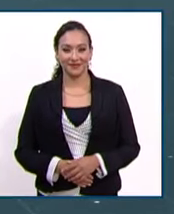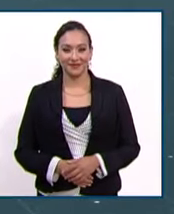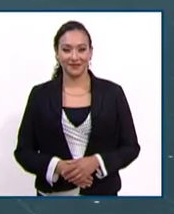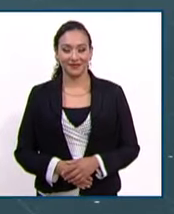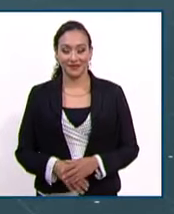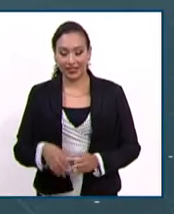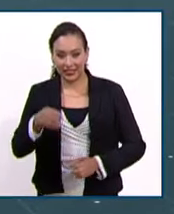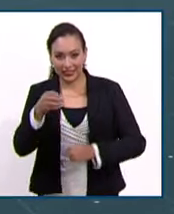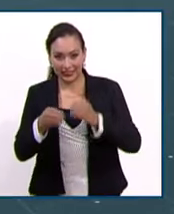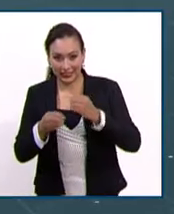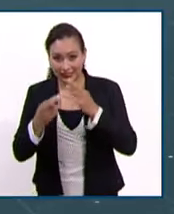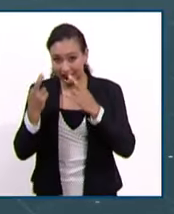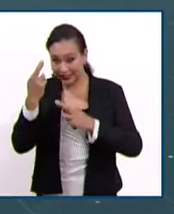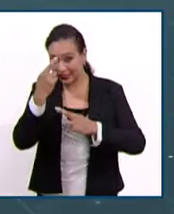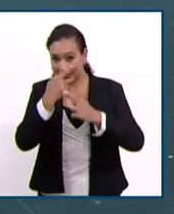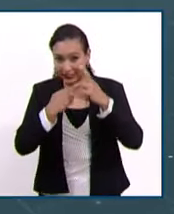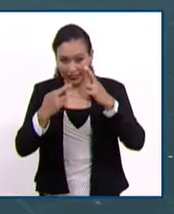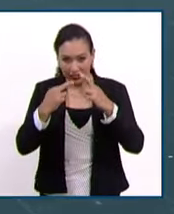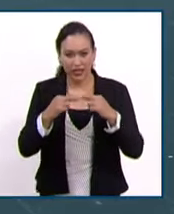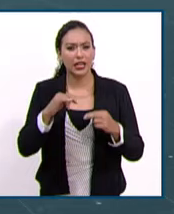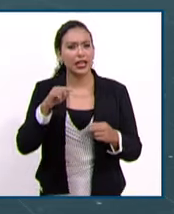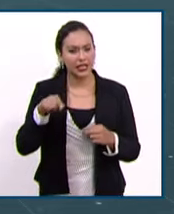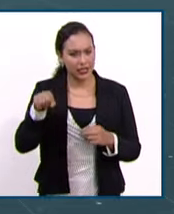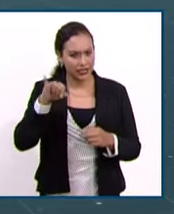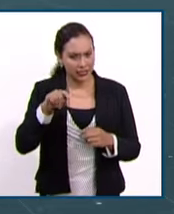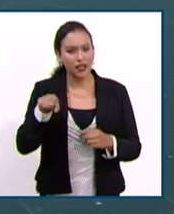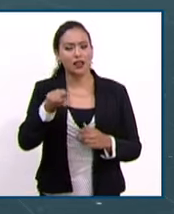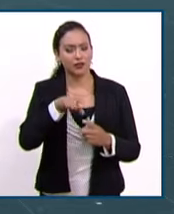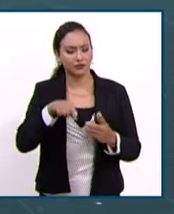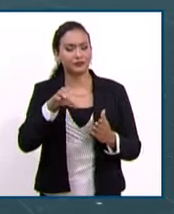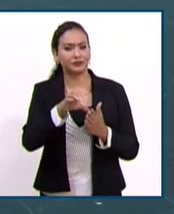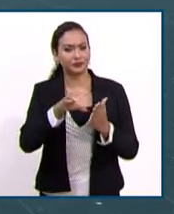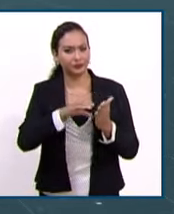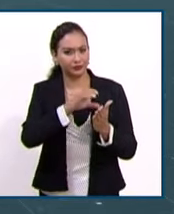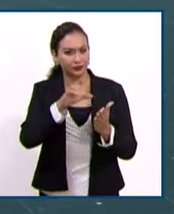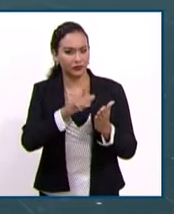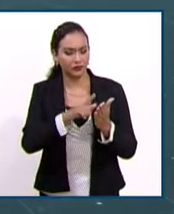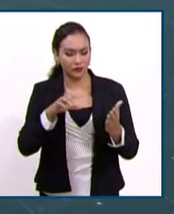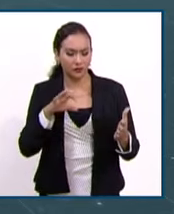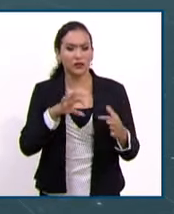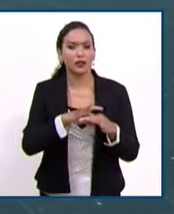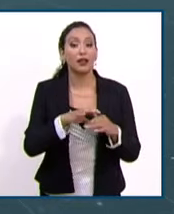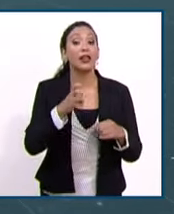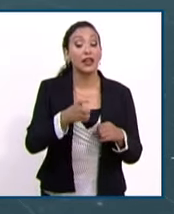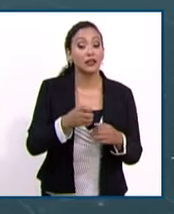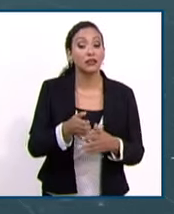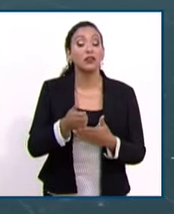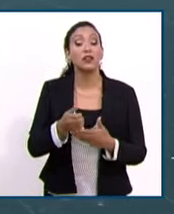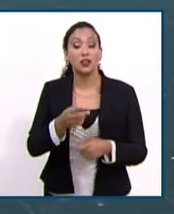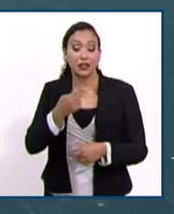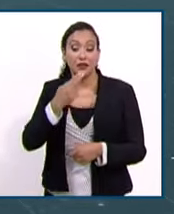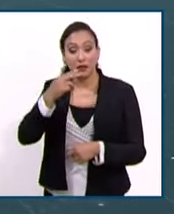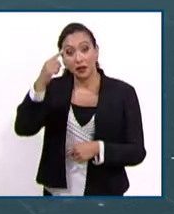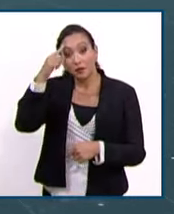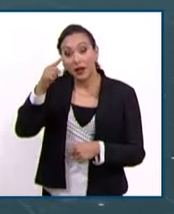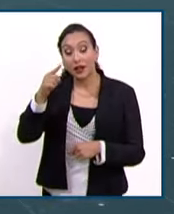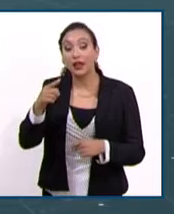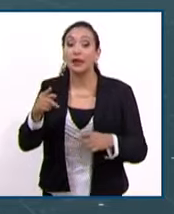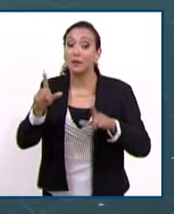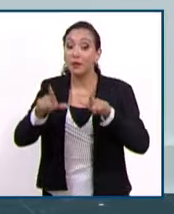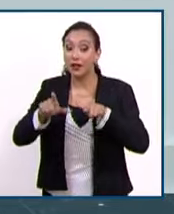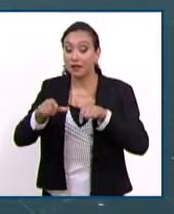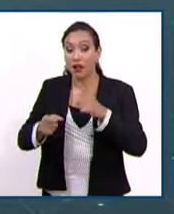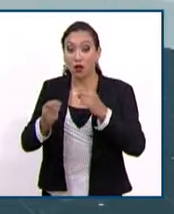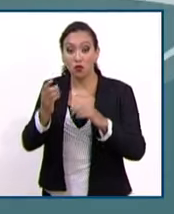La Corte determinó que se apega a la Constitución, disposición que permite a plataformas retirar contenidos que violan derechos